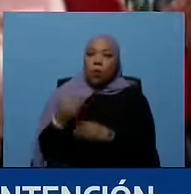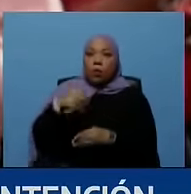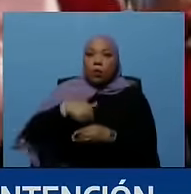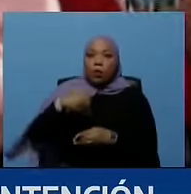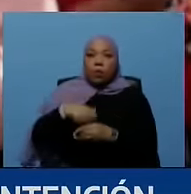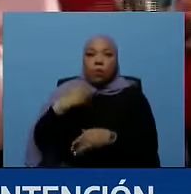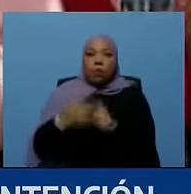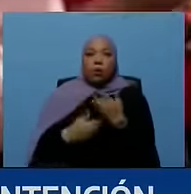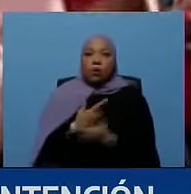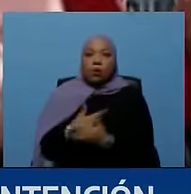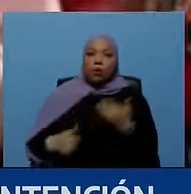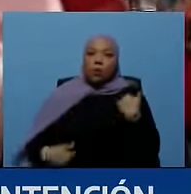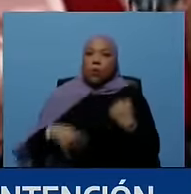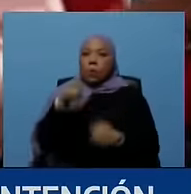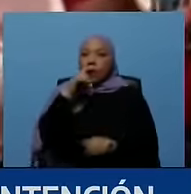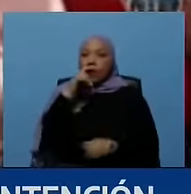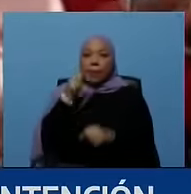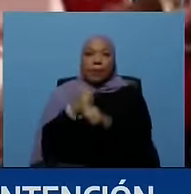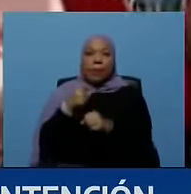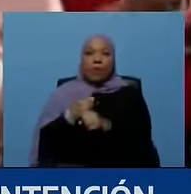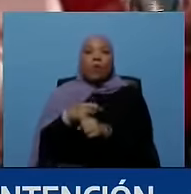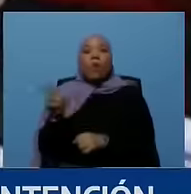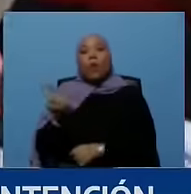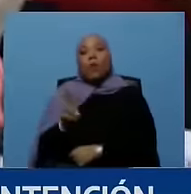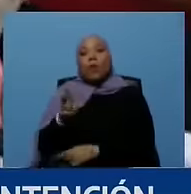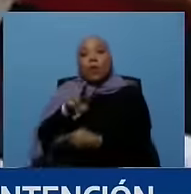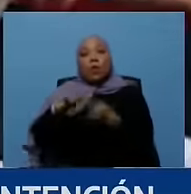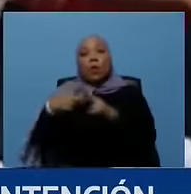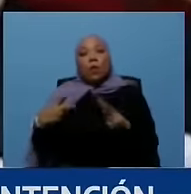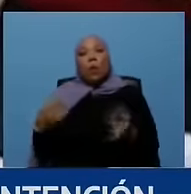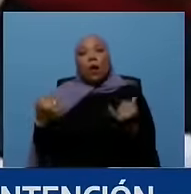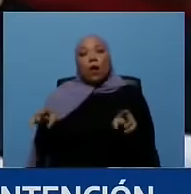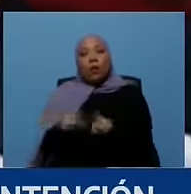arda. En paz. A los fascistas. Queremos paz.